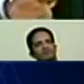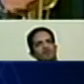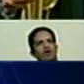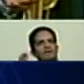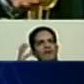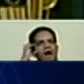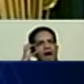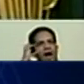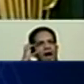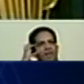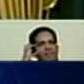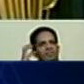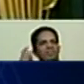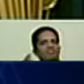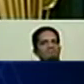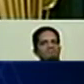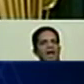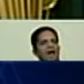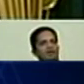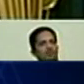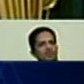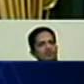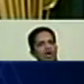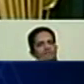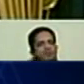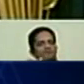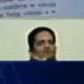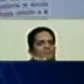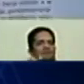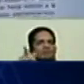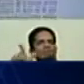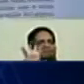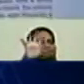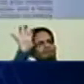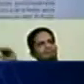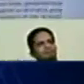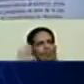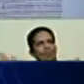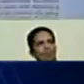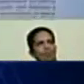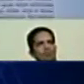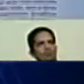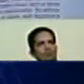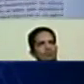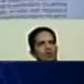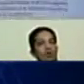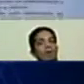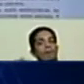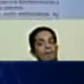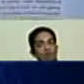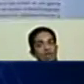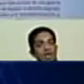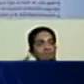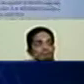radio, agencias de noticias del mundo entero por el inmenso interés